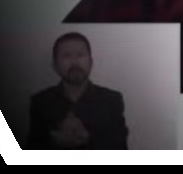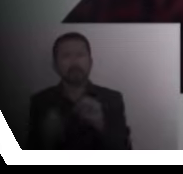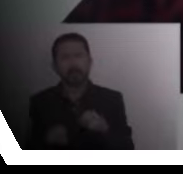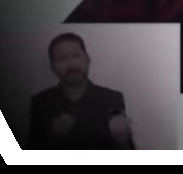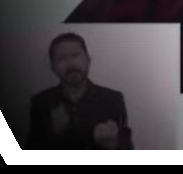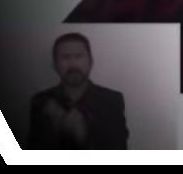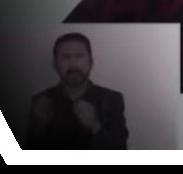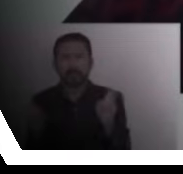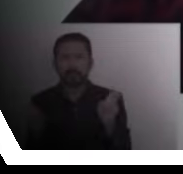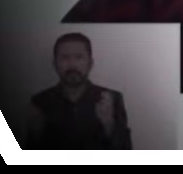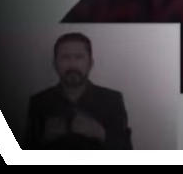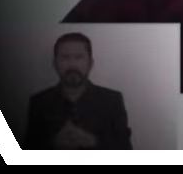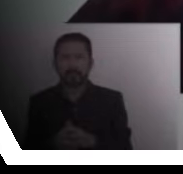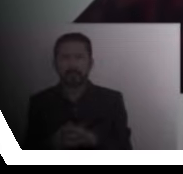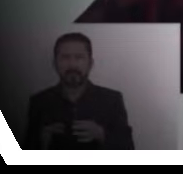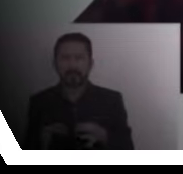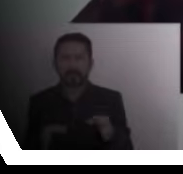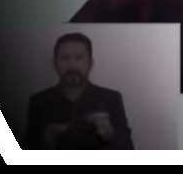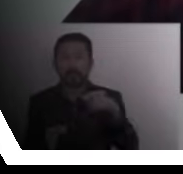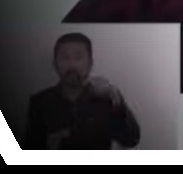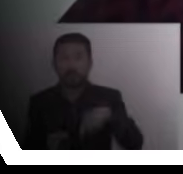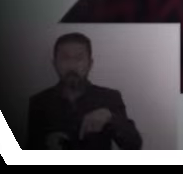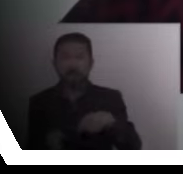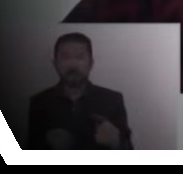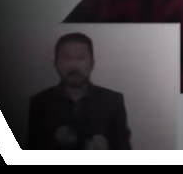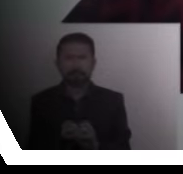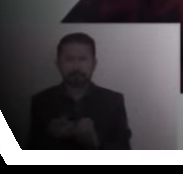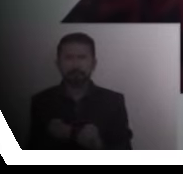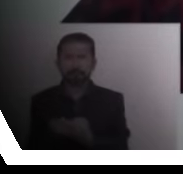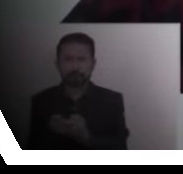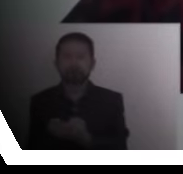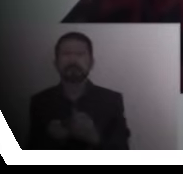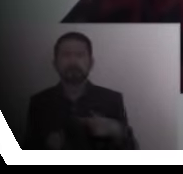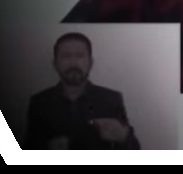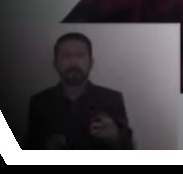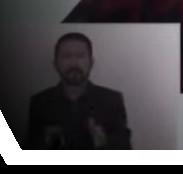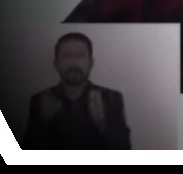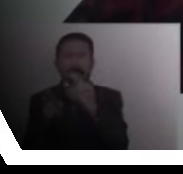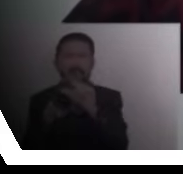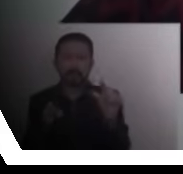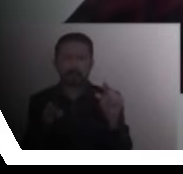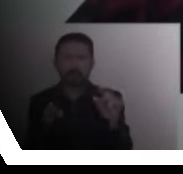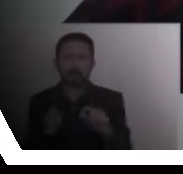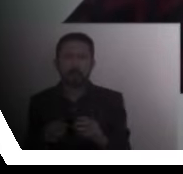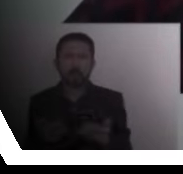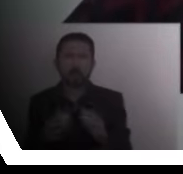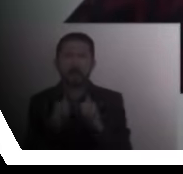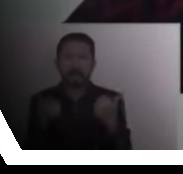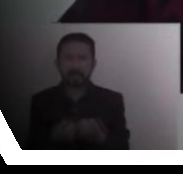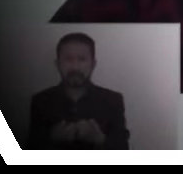apoyar en ese tema respecto a la forma en como ahora se apoyan si siempre a instituciones o incluso a